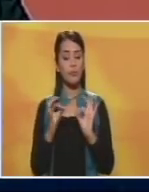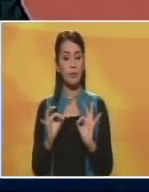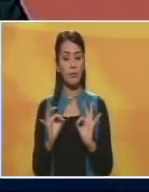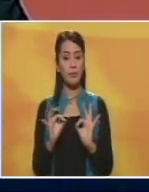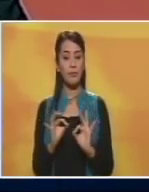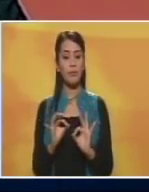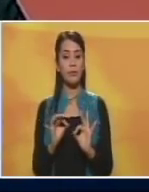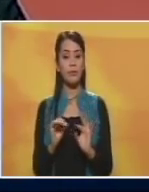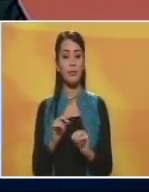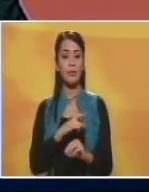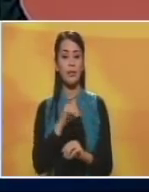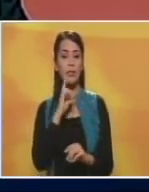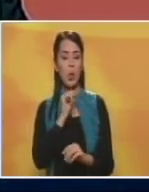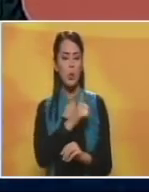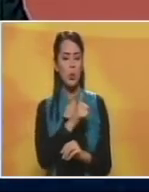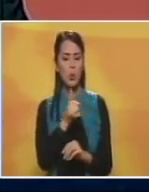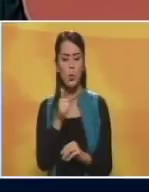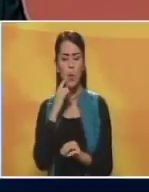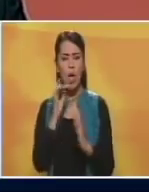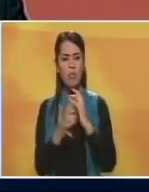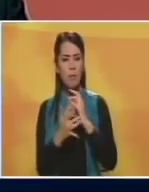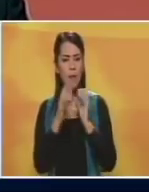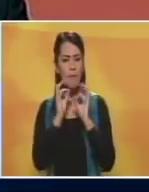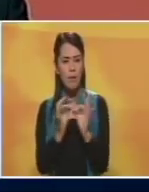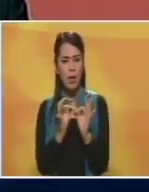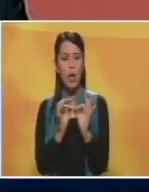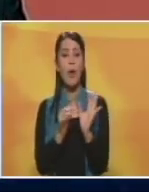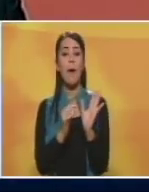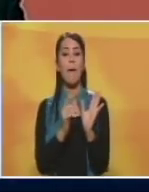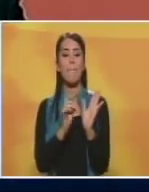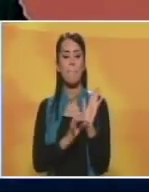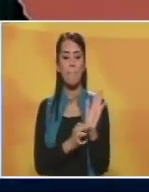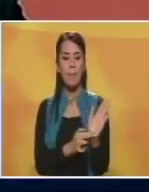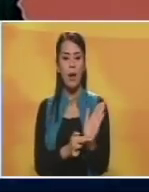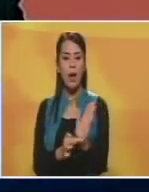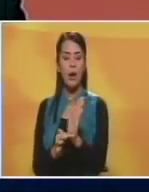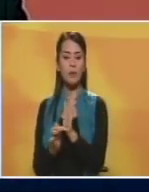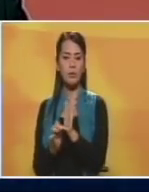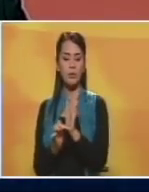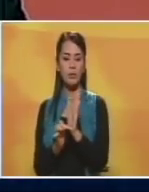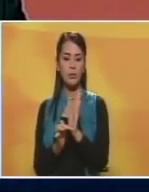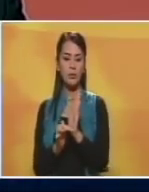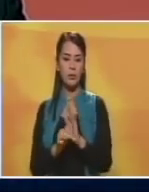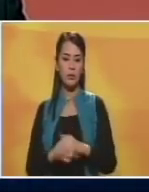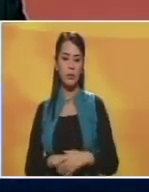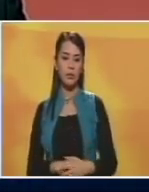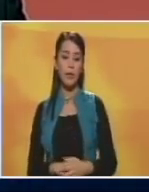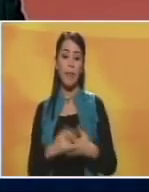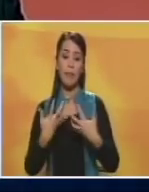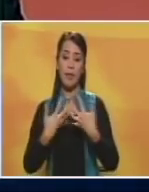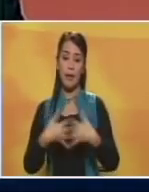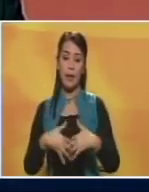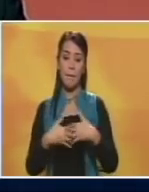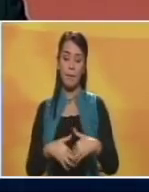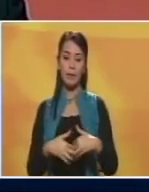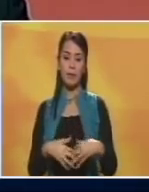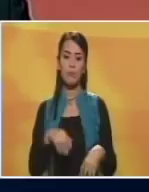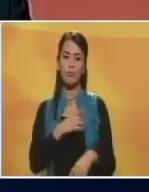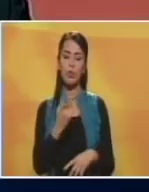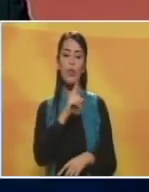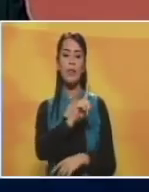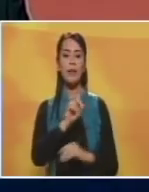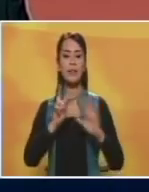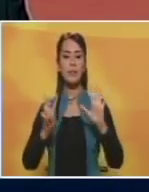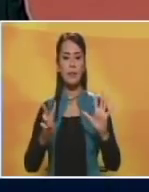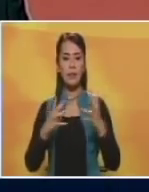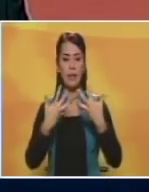sus especificaciones técnicas para definir las presentaciones de las empresas. Son 17